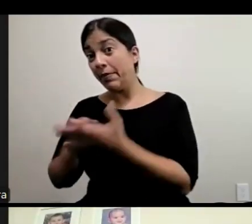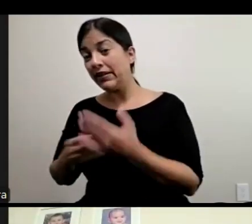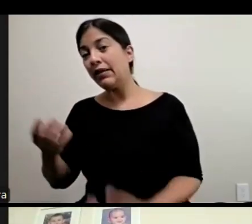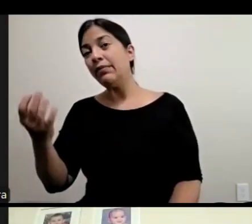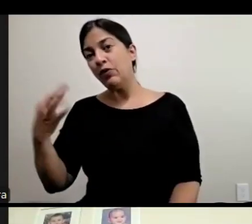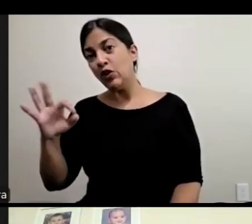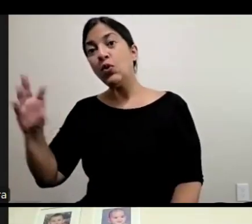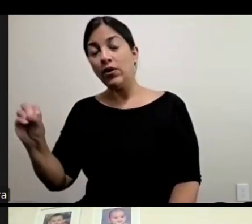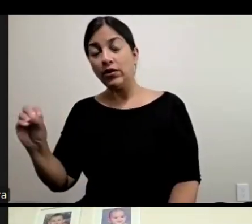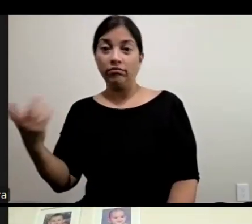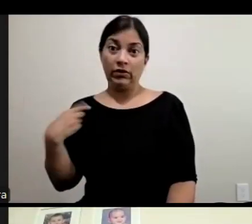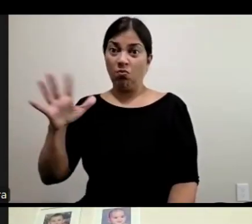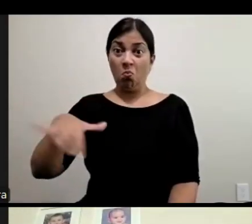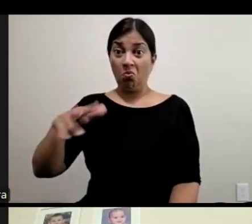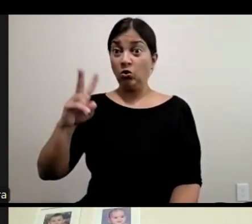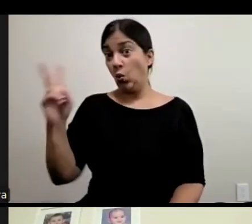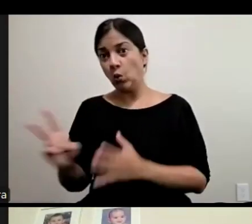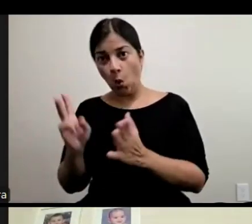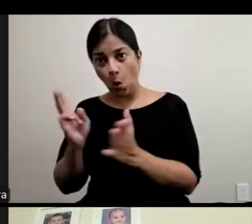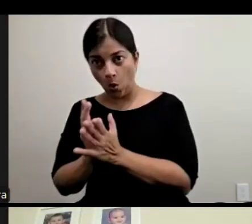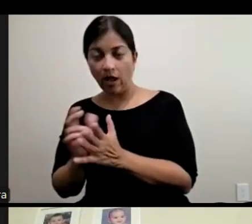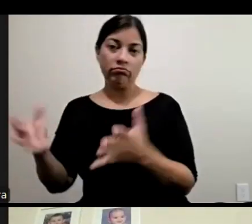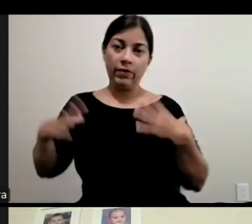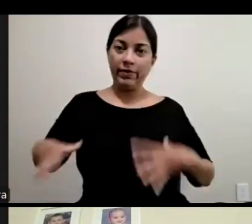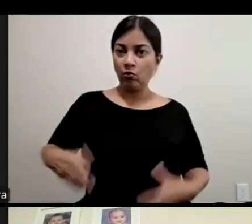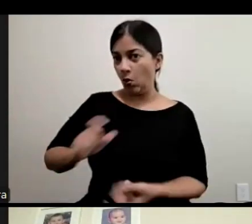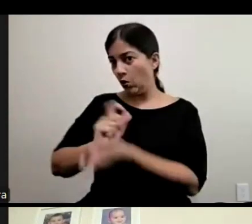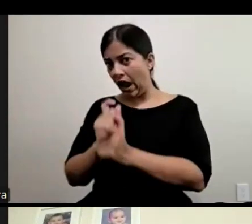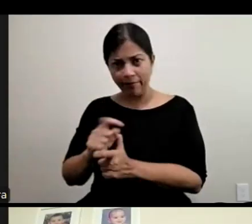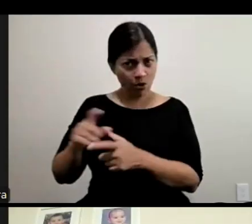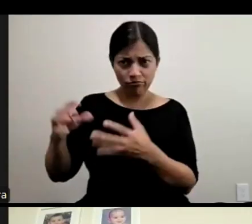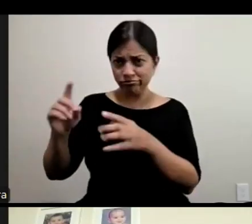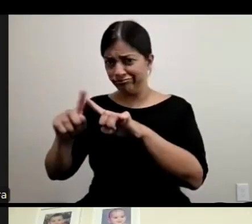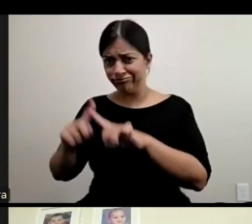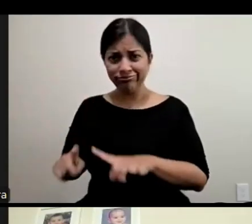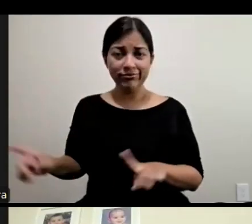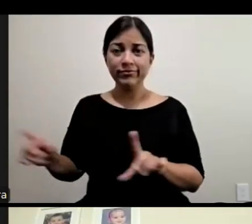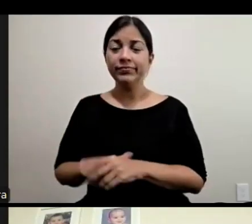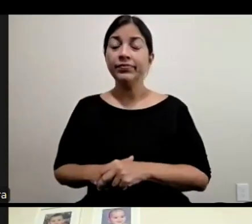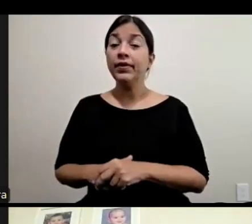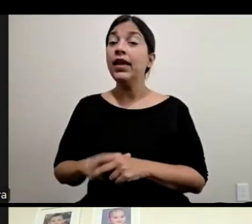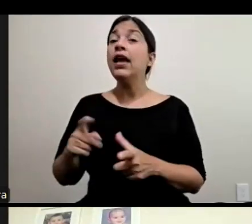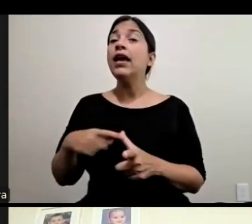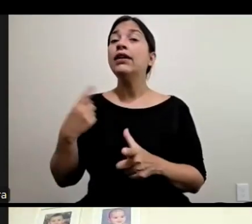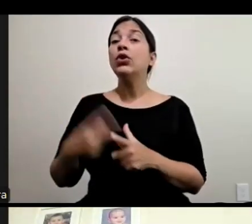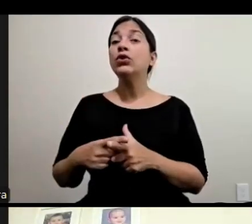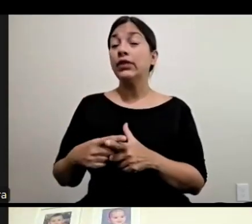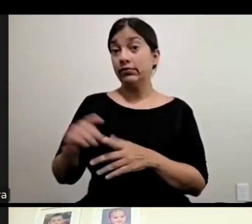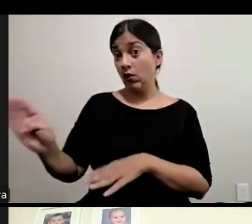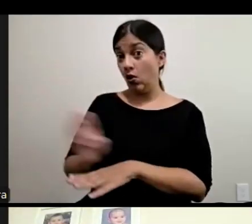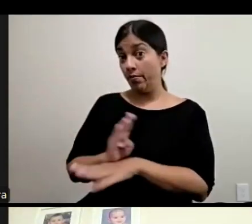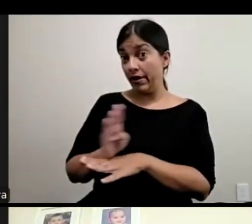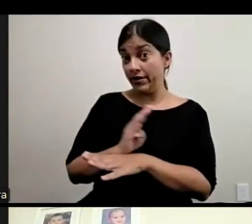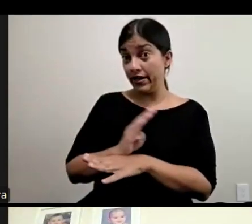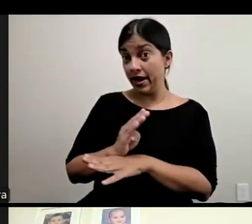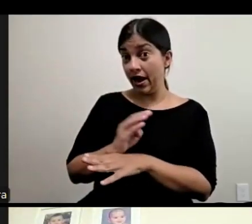montaje, obviamente con cambios de vestuario, etcétera. Y entonces después la compañía ofrece, con